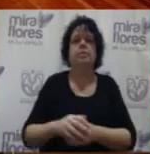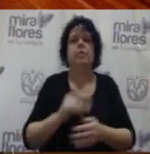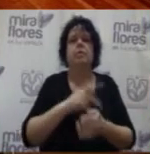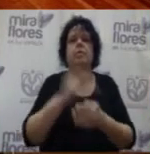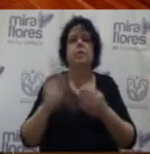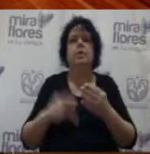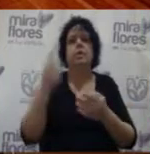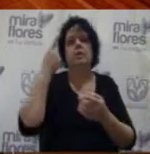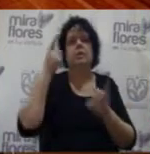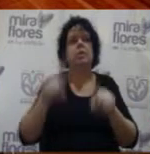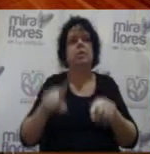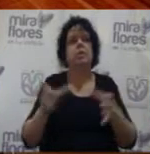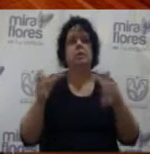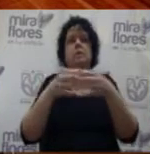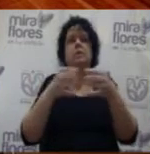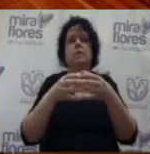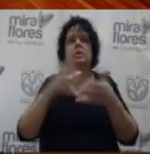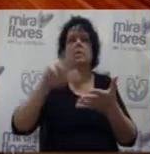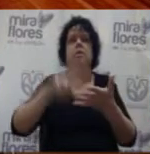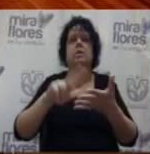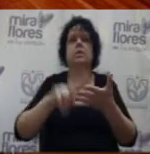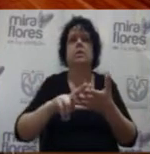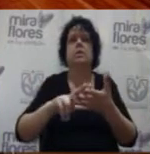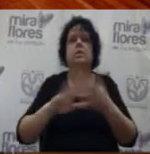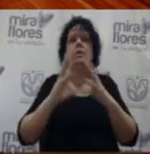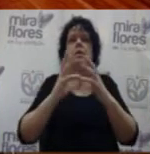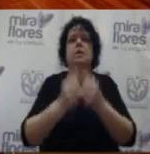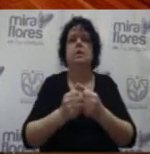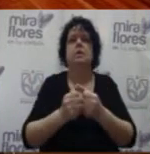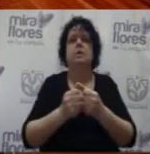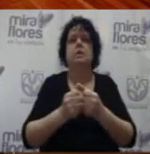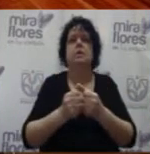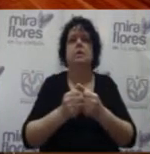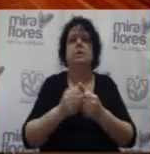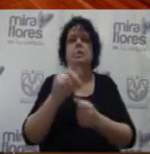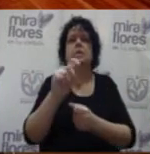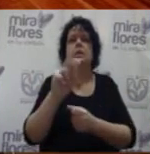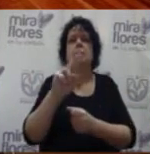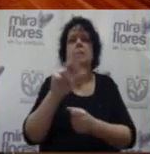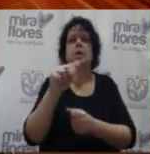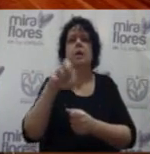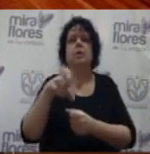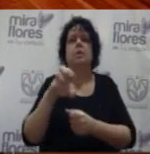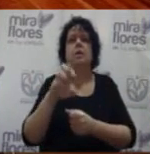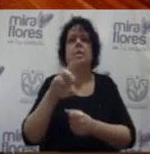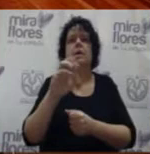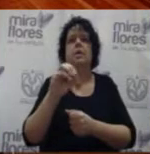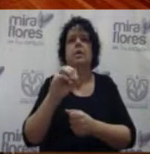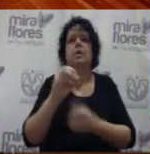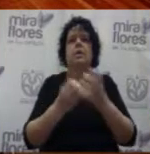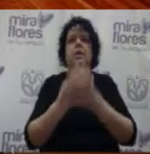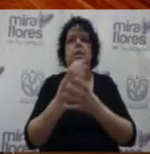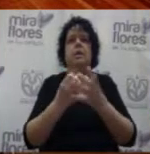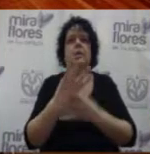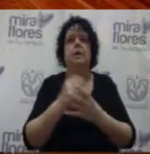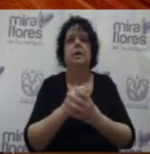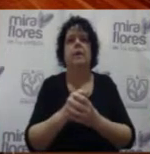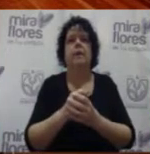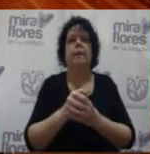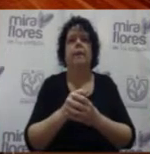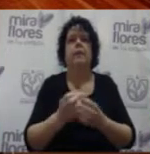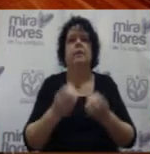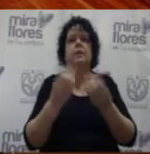Proyecto de acuerdo de consejo que aprueba a favor de la Asociación Traperos de Maús, Arequipa, la donación consistente en el total